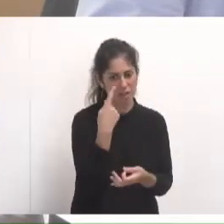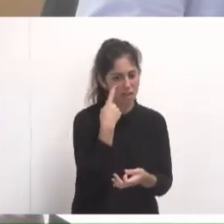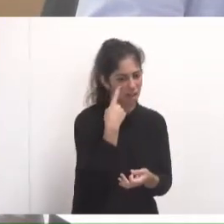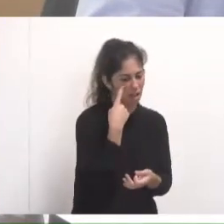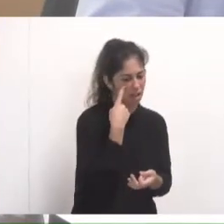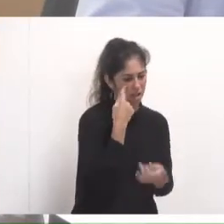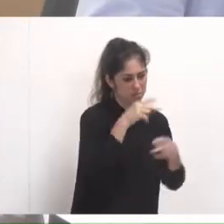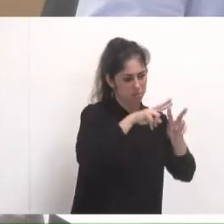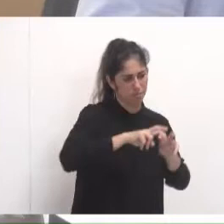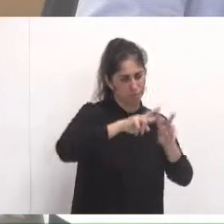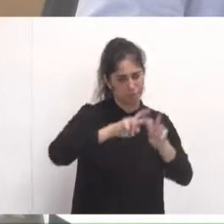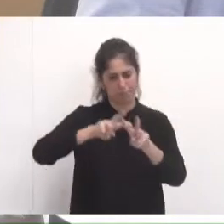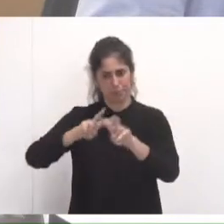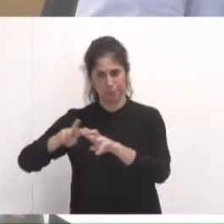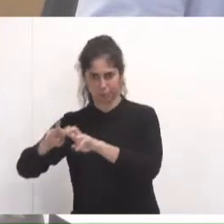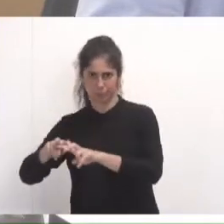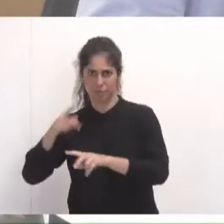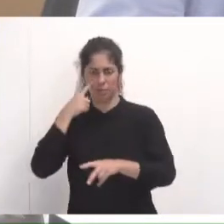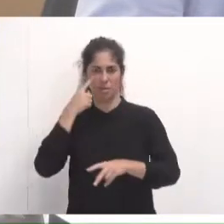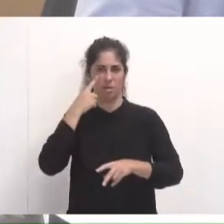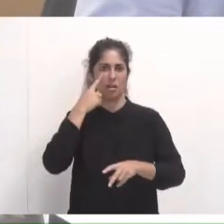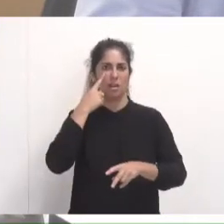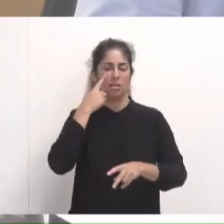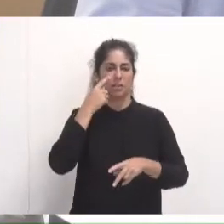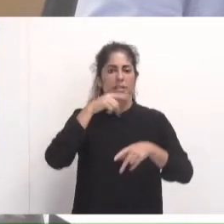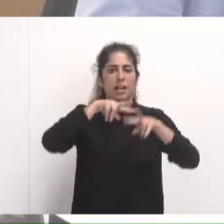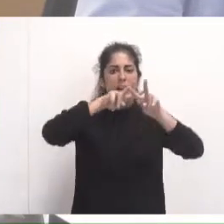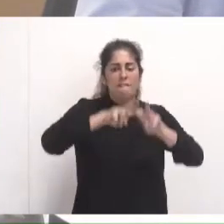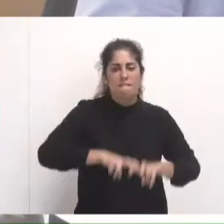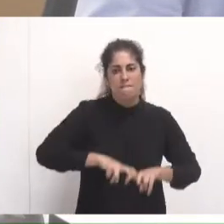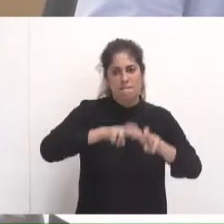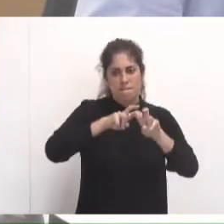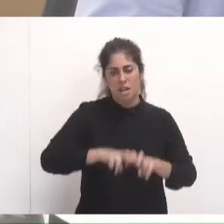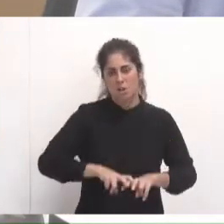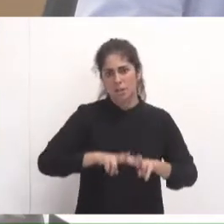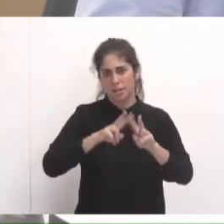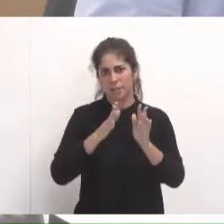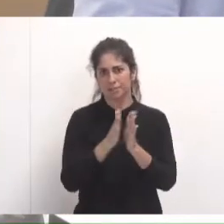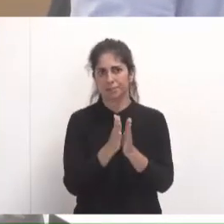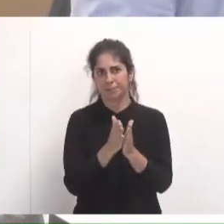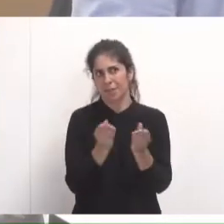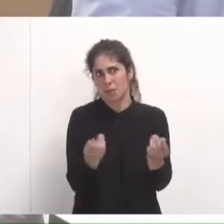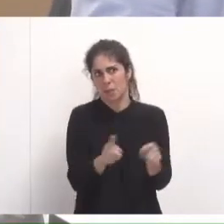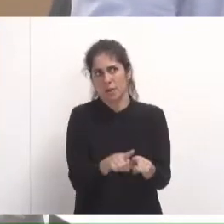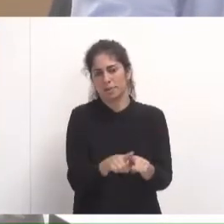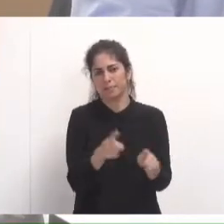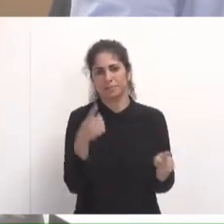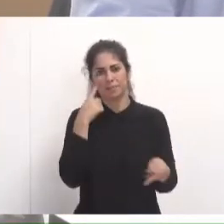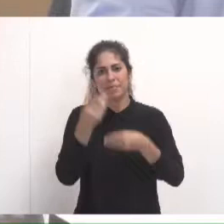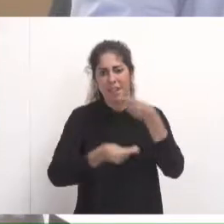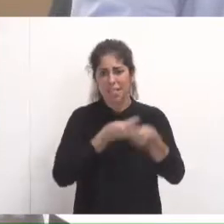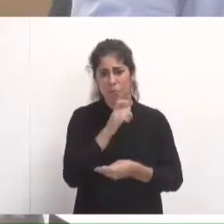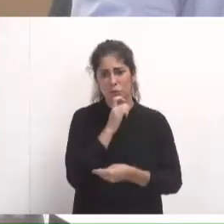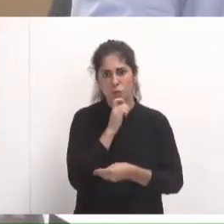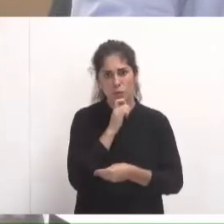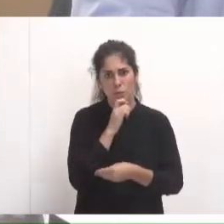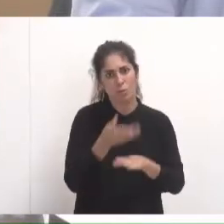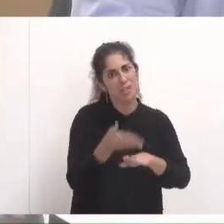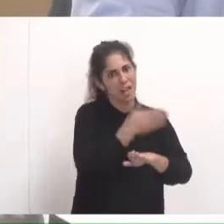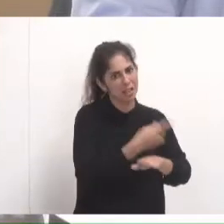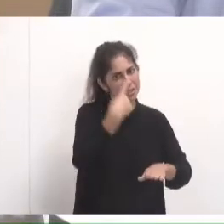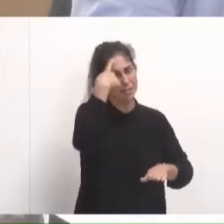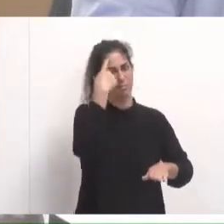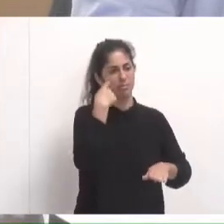aspectos a la hora de valorar cualquier tipo de, digamos, actuación, sin descartar, como decimos, el producto